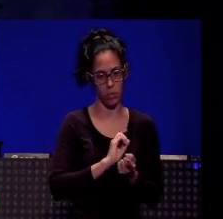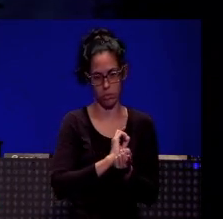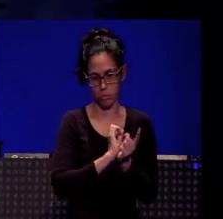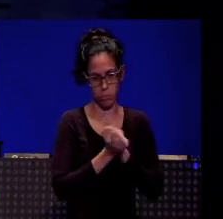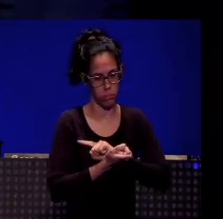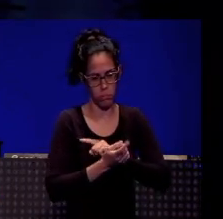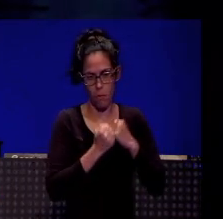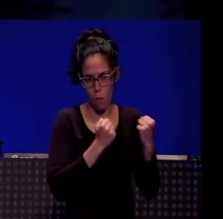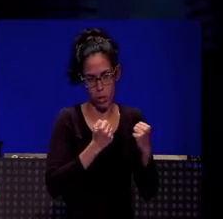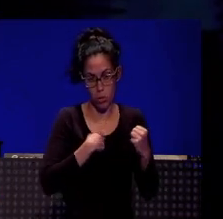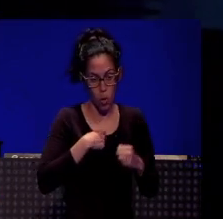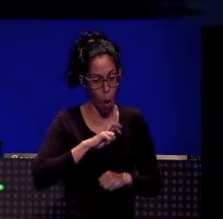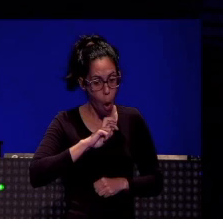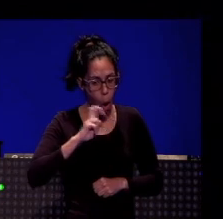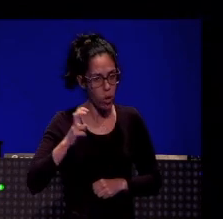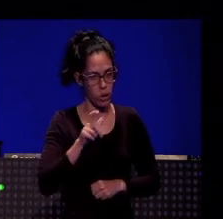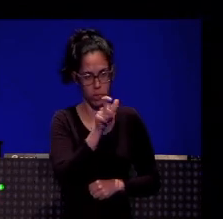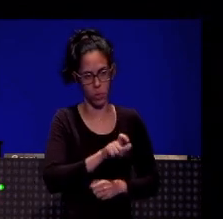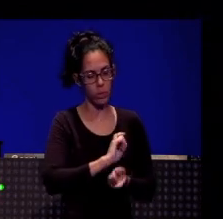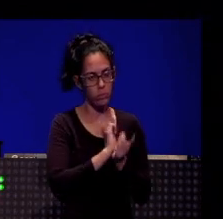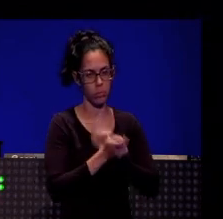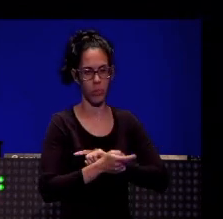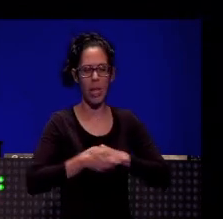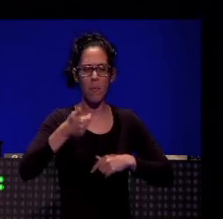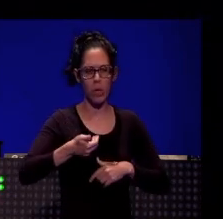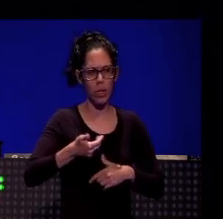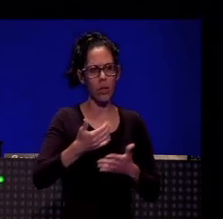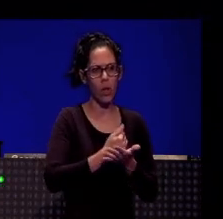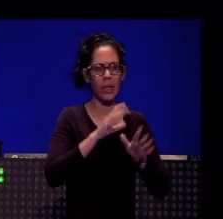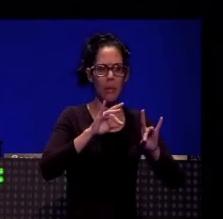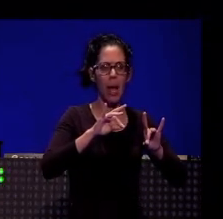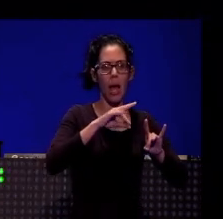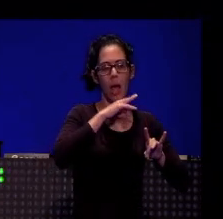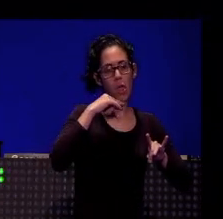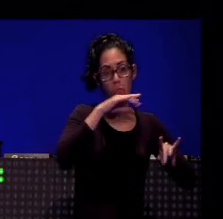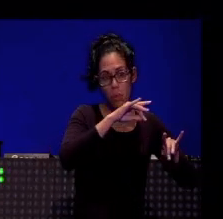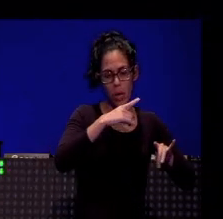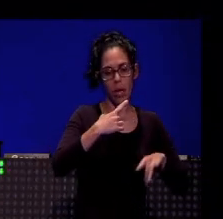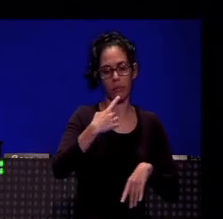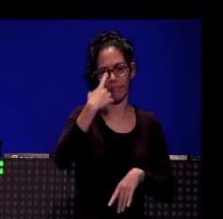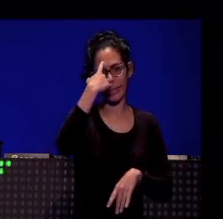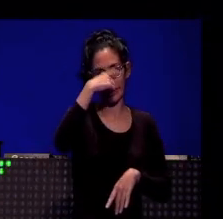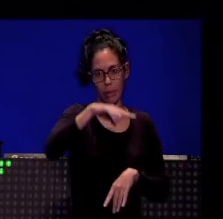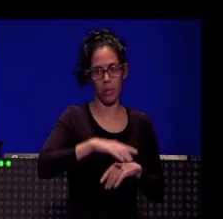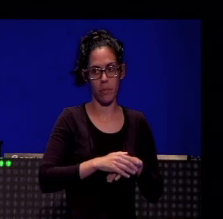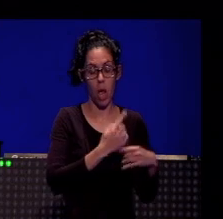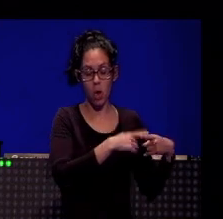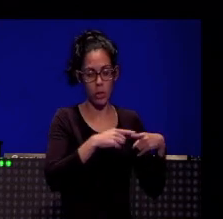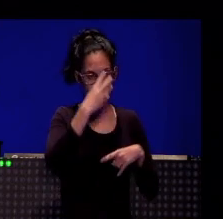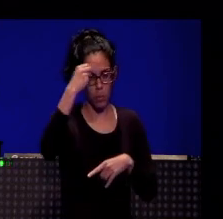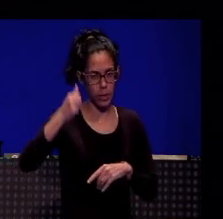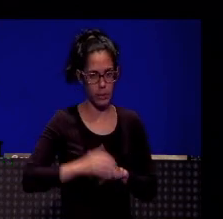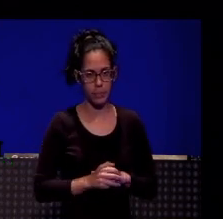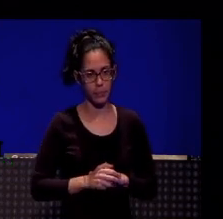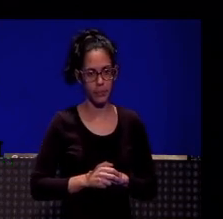y es muy importante tener conciencia de todo esto del azúcar y todo esto que ha explicado antes que es que se me olvida las cosas